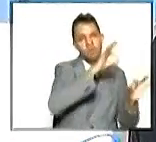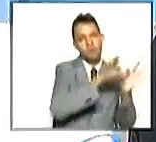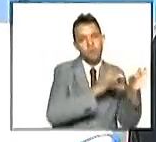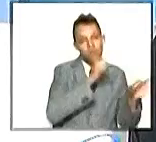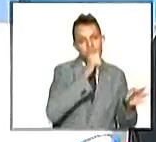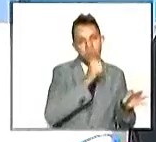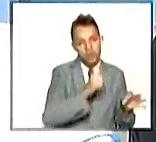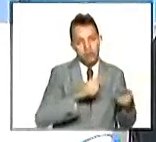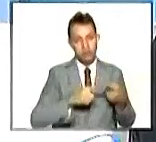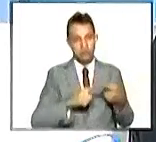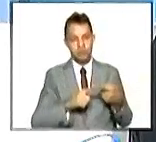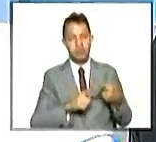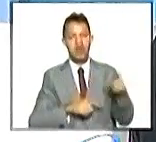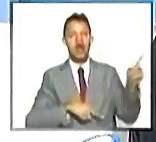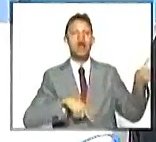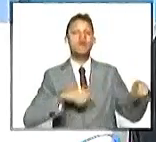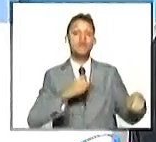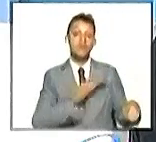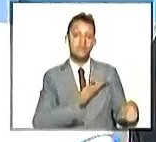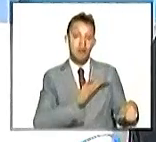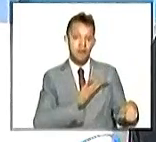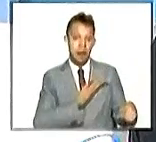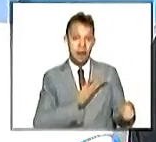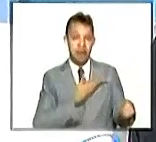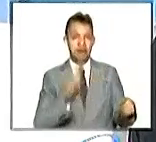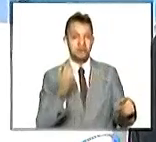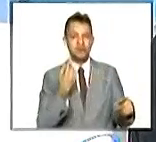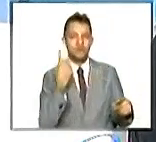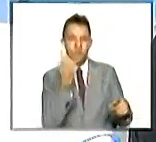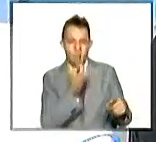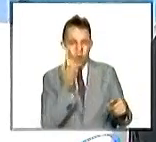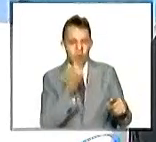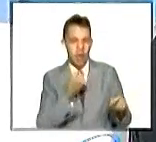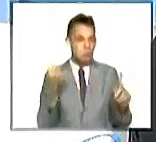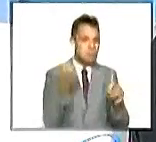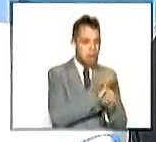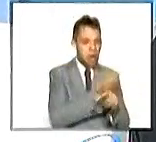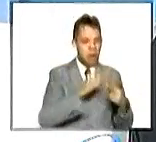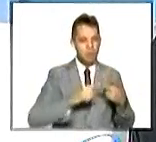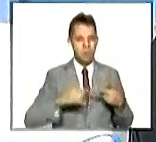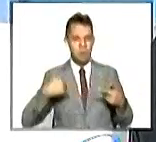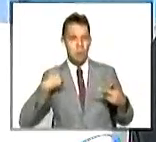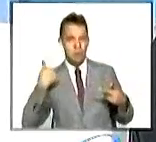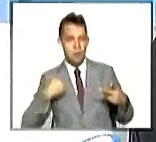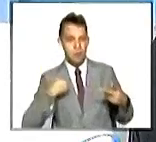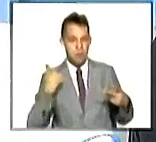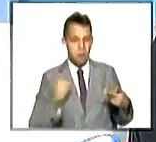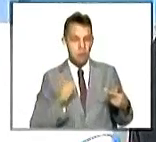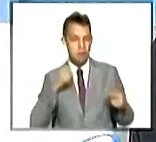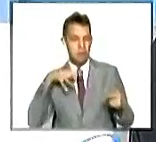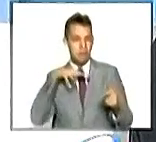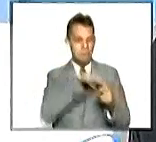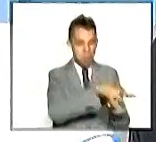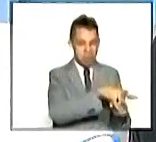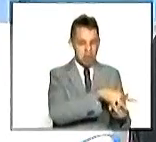con madres víctimas de violencia intrafamiliar, adolescentes que están en estado de